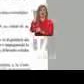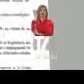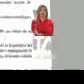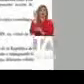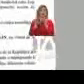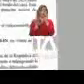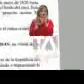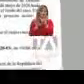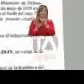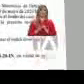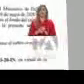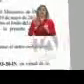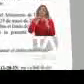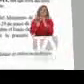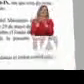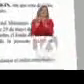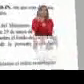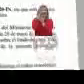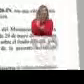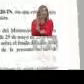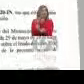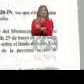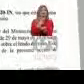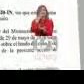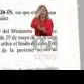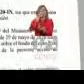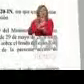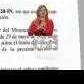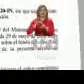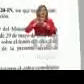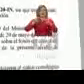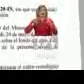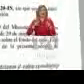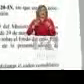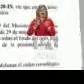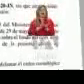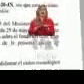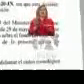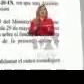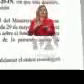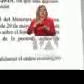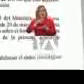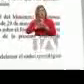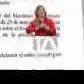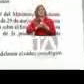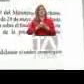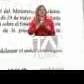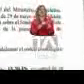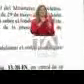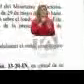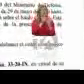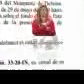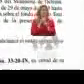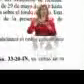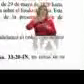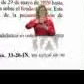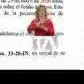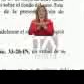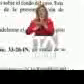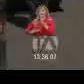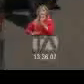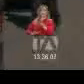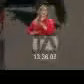Para dar paso a esta demanda se informó de la decisión de la Sala de Admisiones a la Asamblea, al Ministerio de Defensa y a la Presidencia